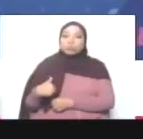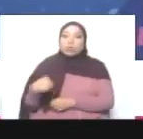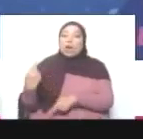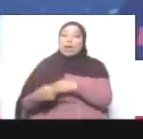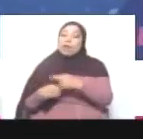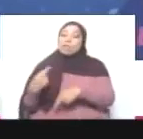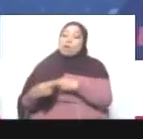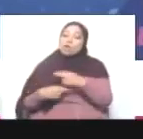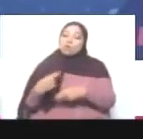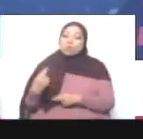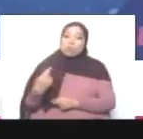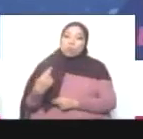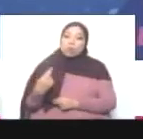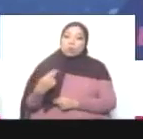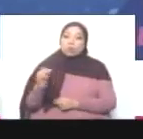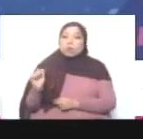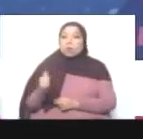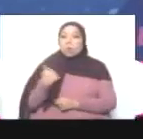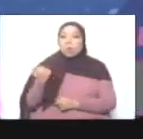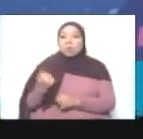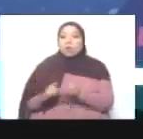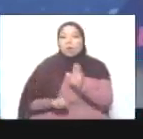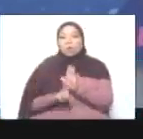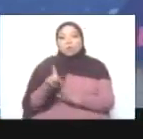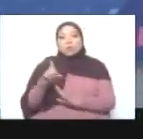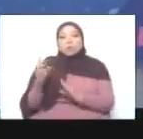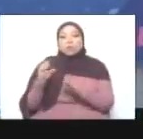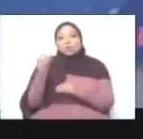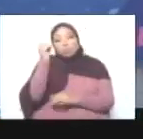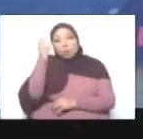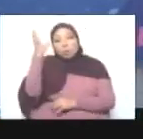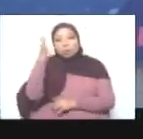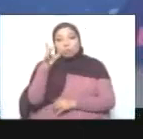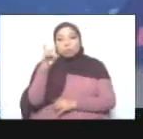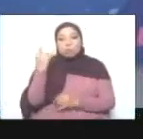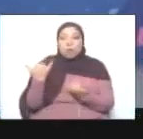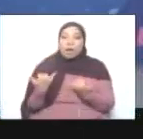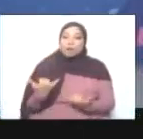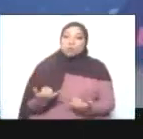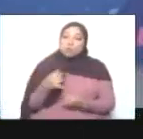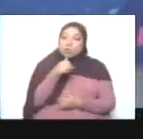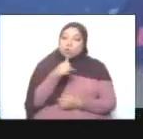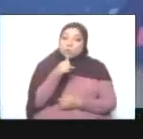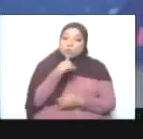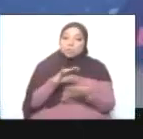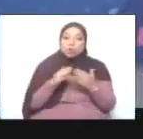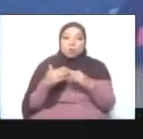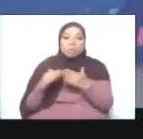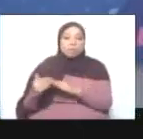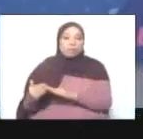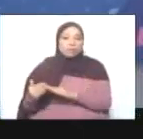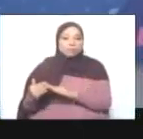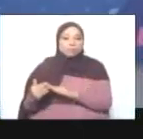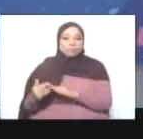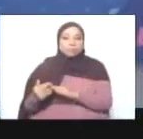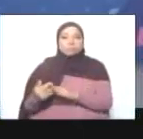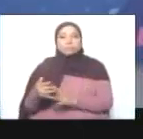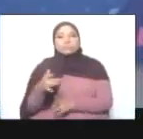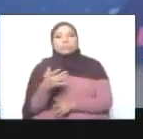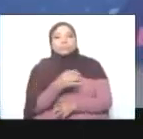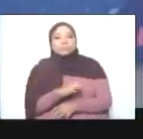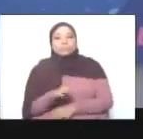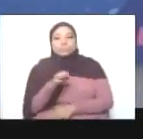revolución, garantizando estas condiciones. El conocimiento, nosotros lo que estamos hablando en Infocentro es comunidades TIC, desde el semillero